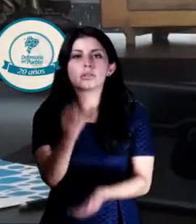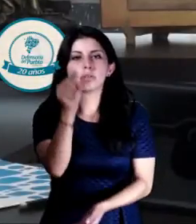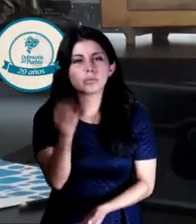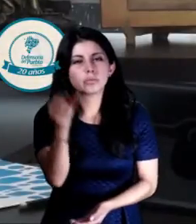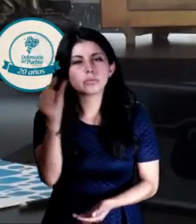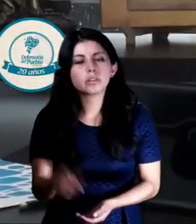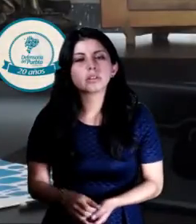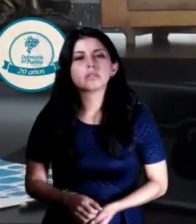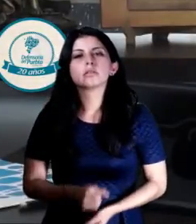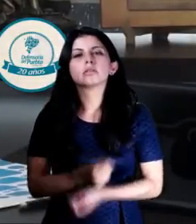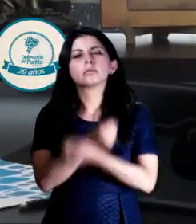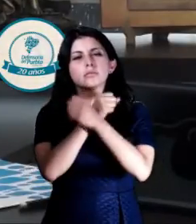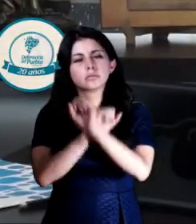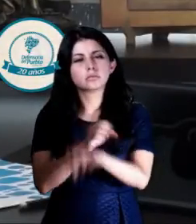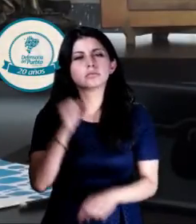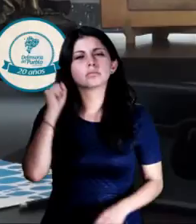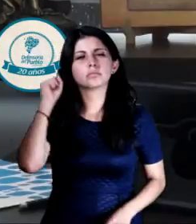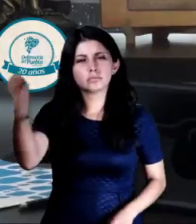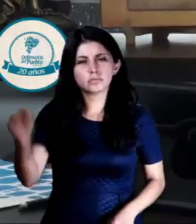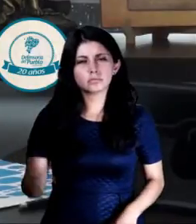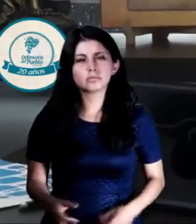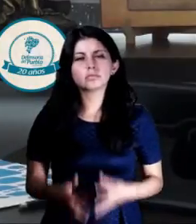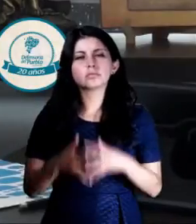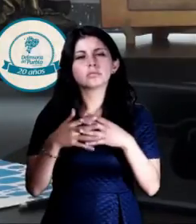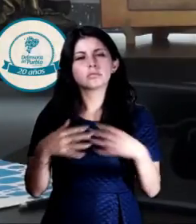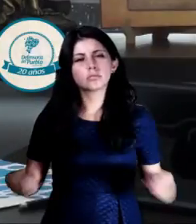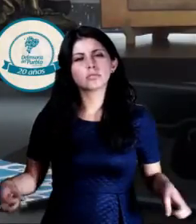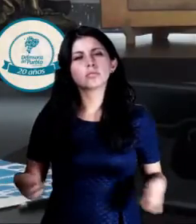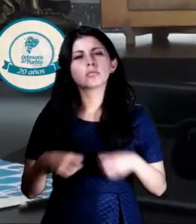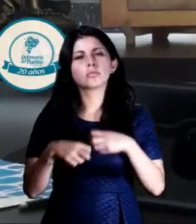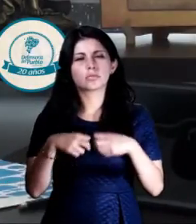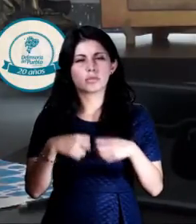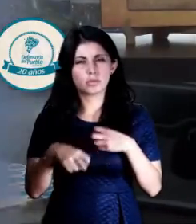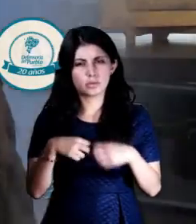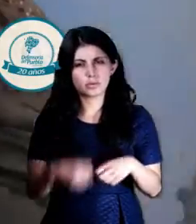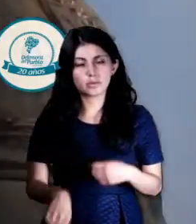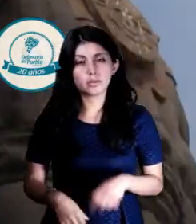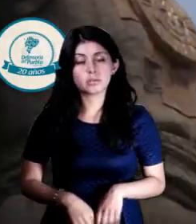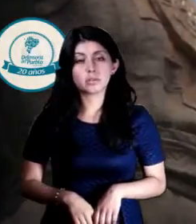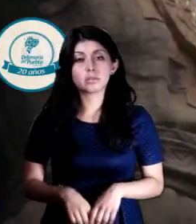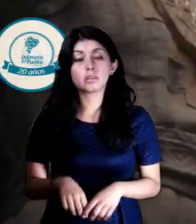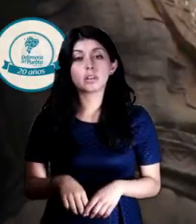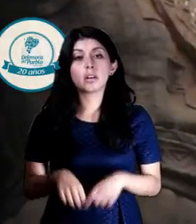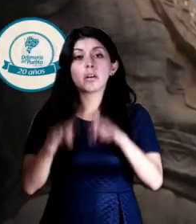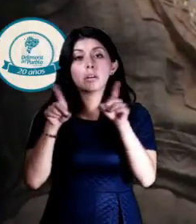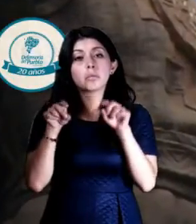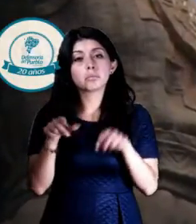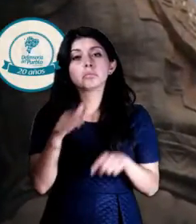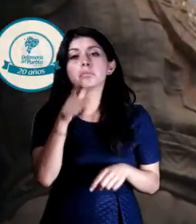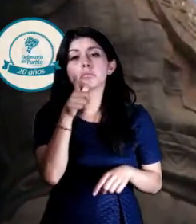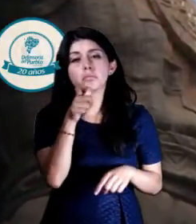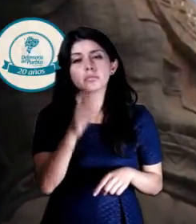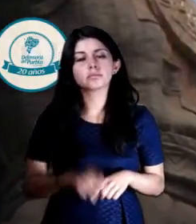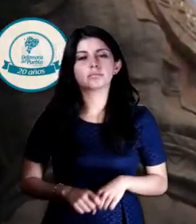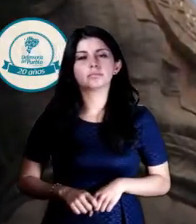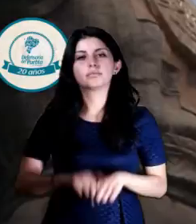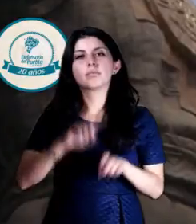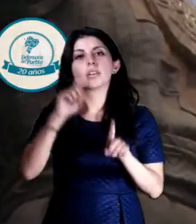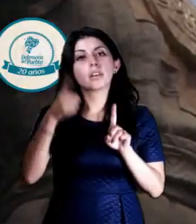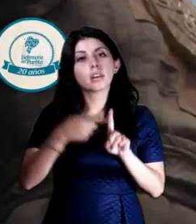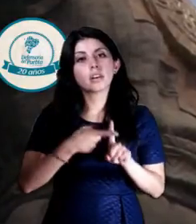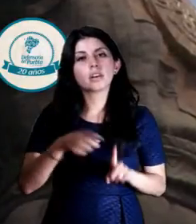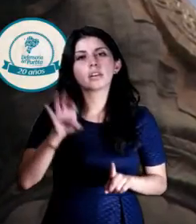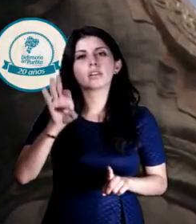Pueblo. Así, recuperaron la historia de lo que fue el Tucurricuy, funcionario encargado de vigilar la